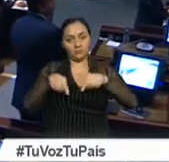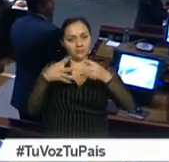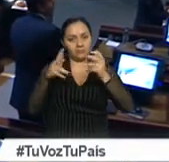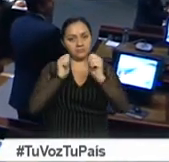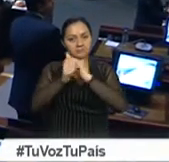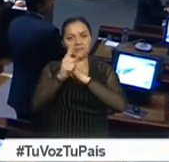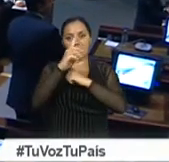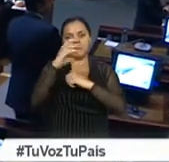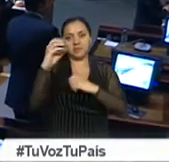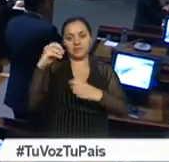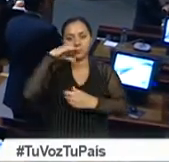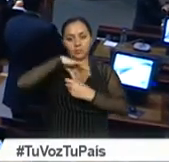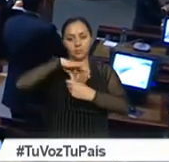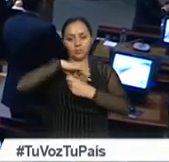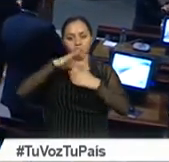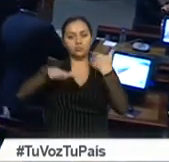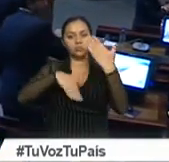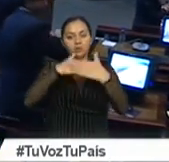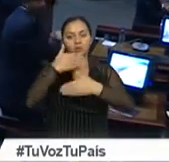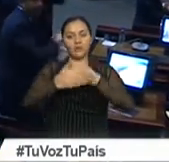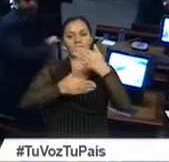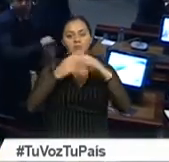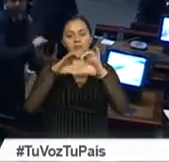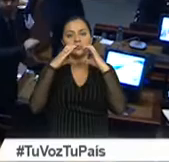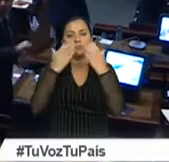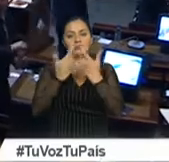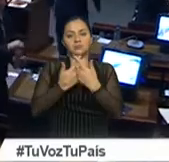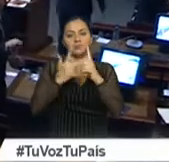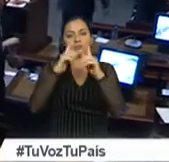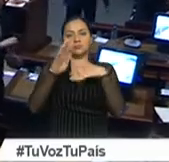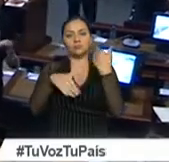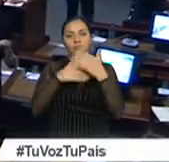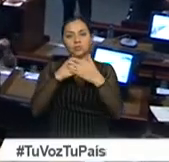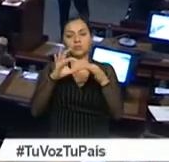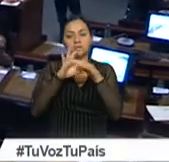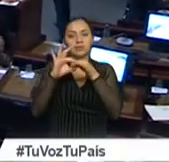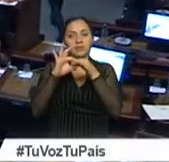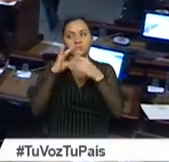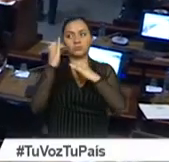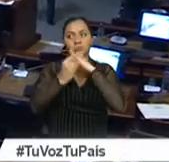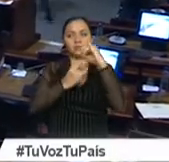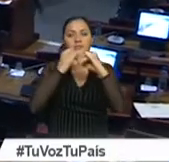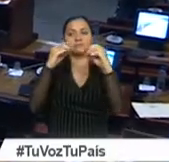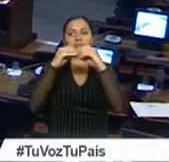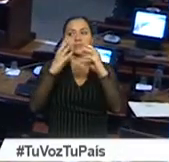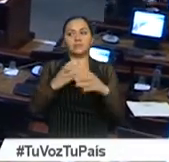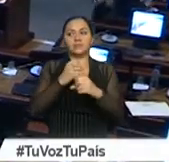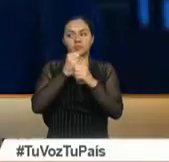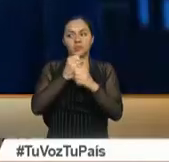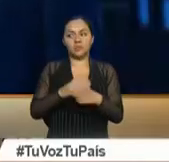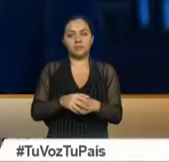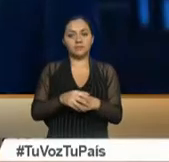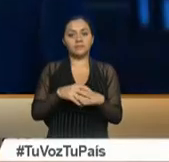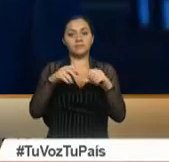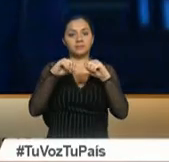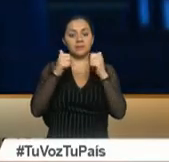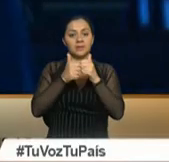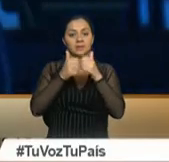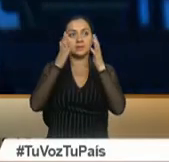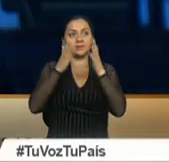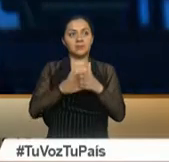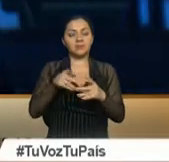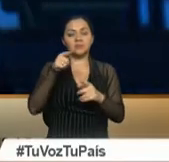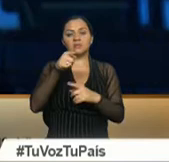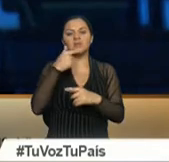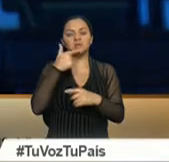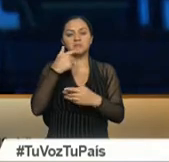sobre la base del informe de la Comisión de Soberanía, Integración, Relaciones Internacionales y Seguridad Integral. El asambleísta Hermuy Calle, ponente